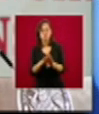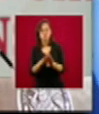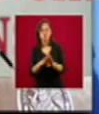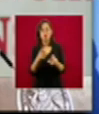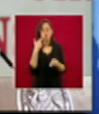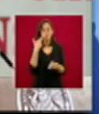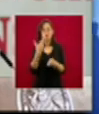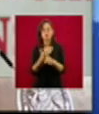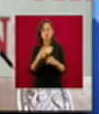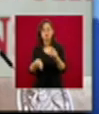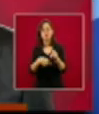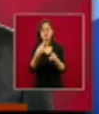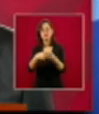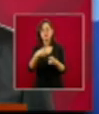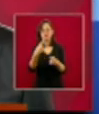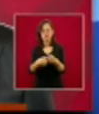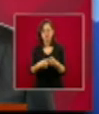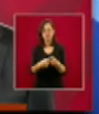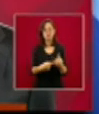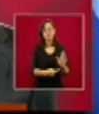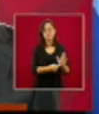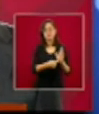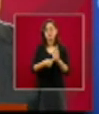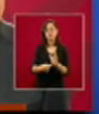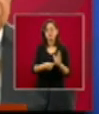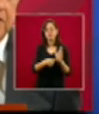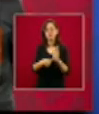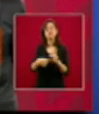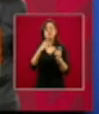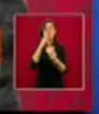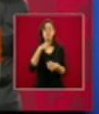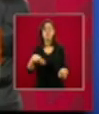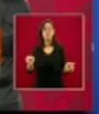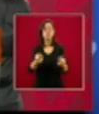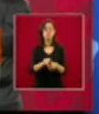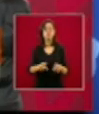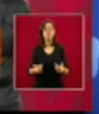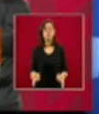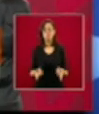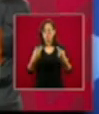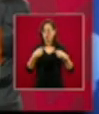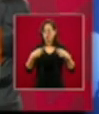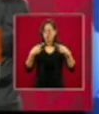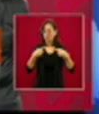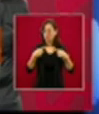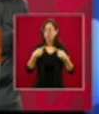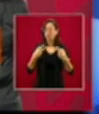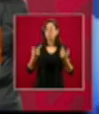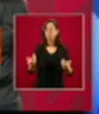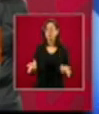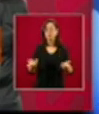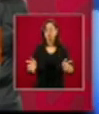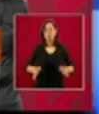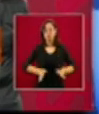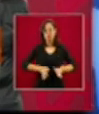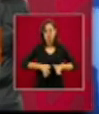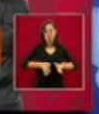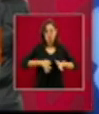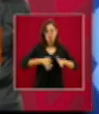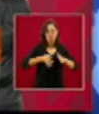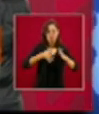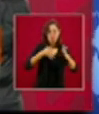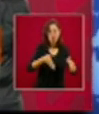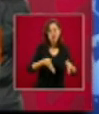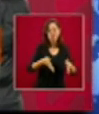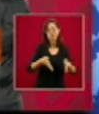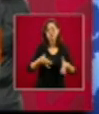rol de salvaguarda de las elecciones, ese está claramente establecido en la Constitución y son autoridades